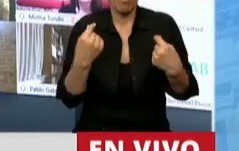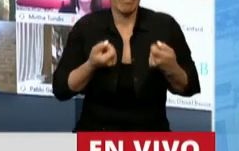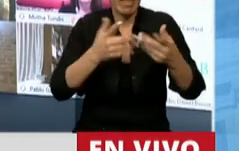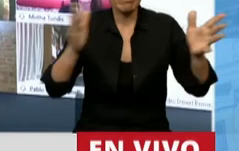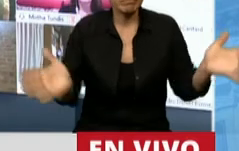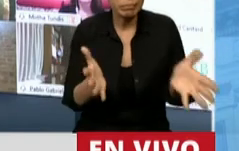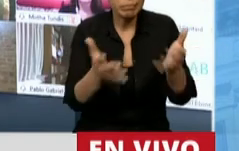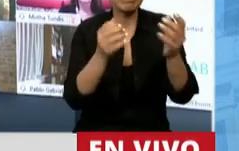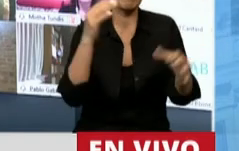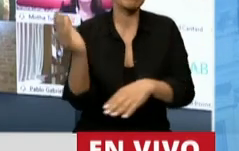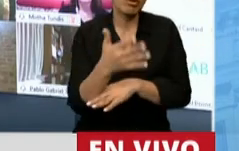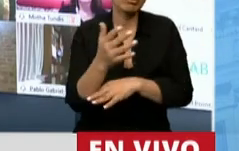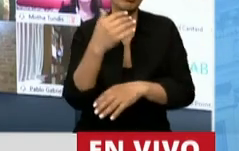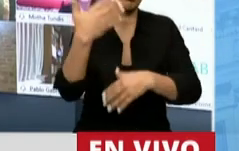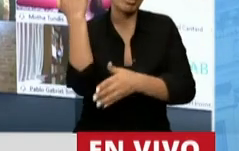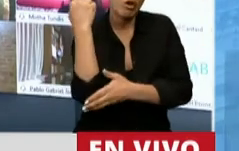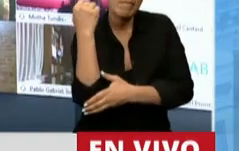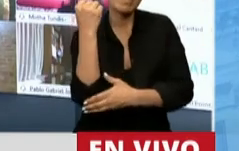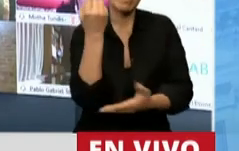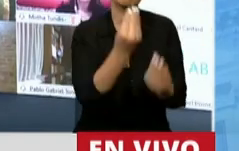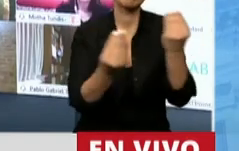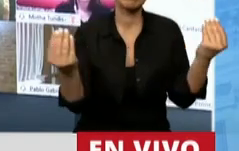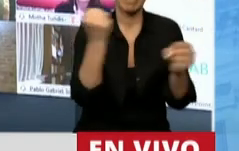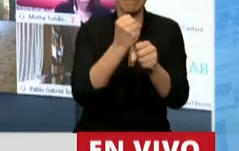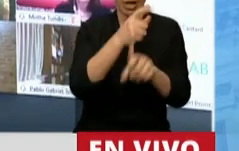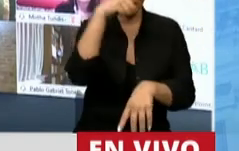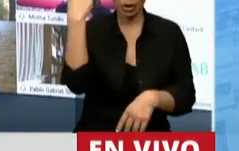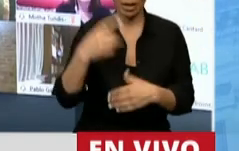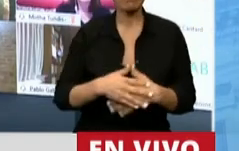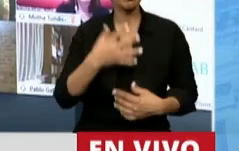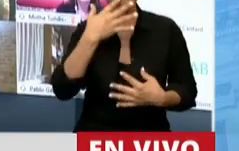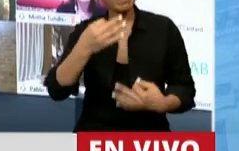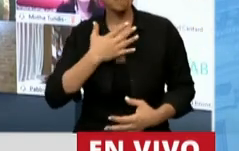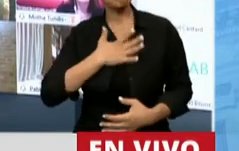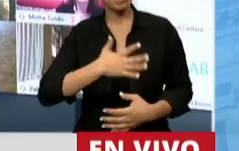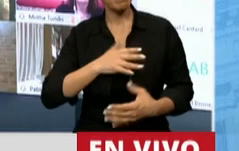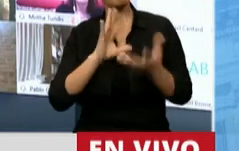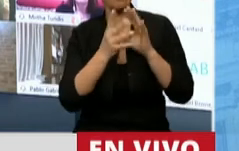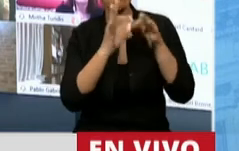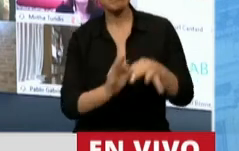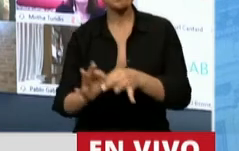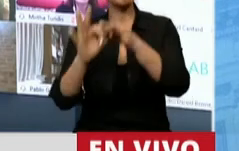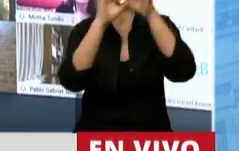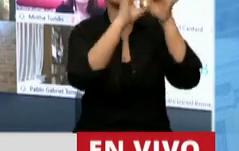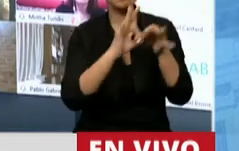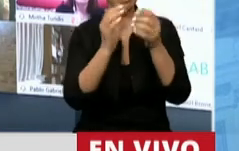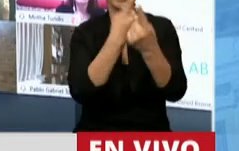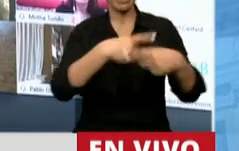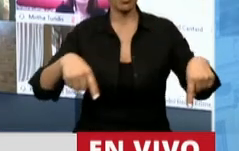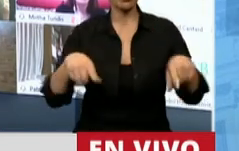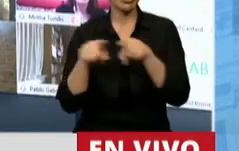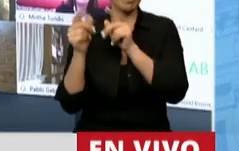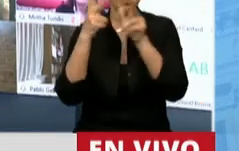industria y la economía y el empleo nacional. Me alegra la federalización de los recursos porque, como